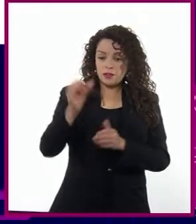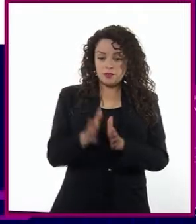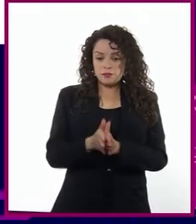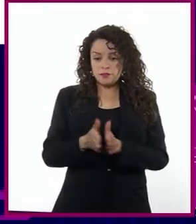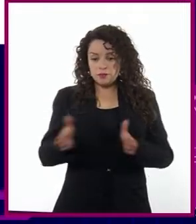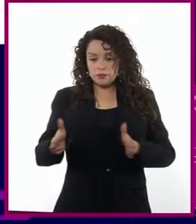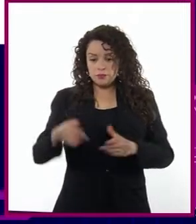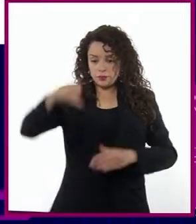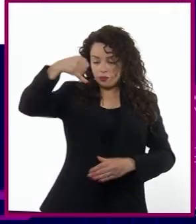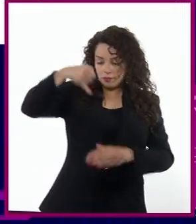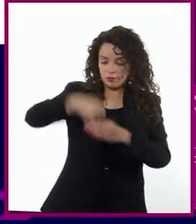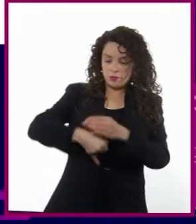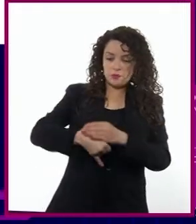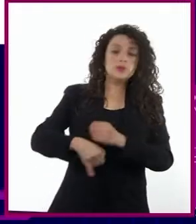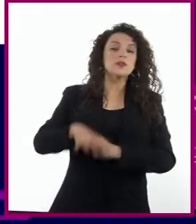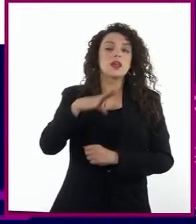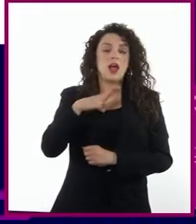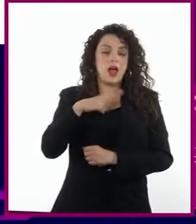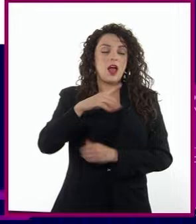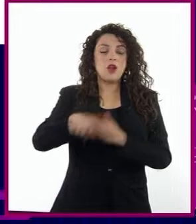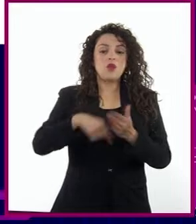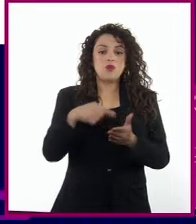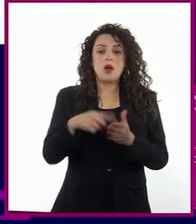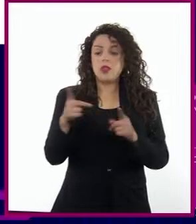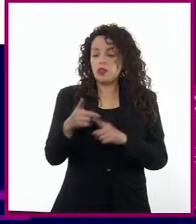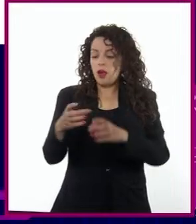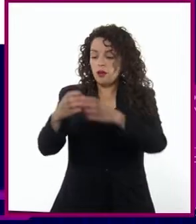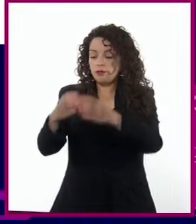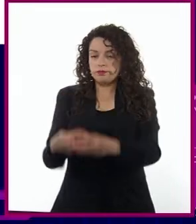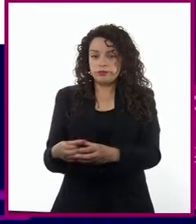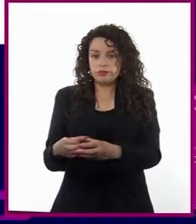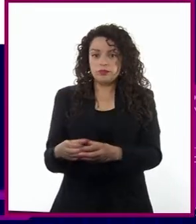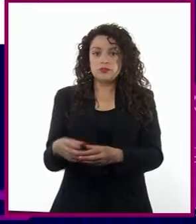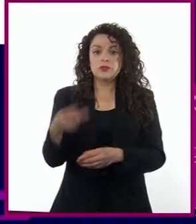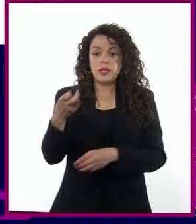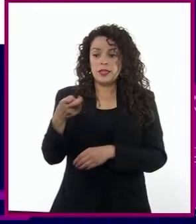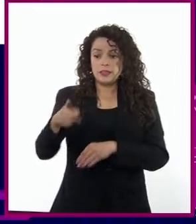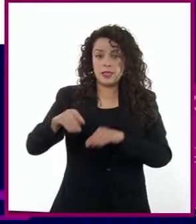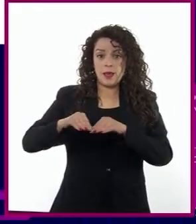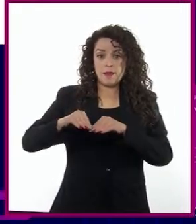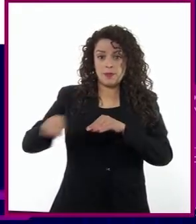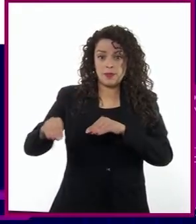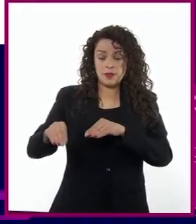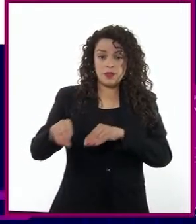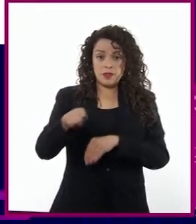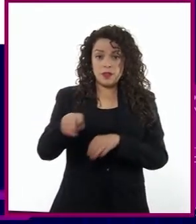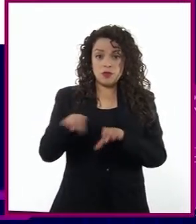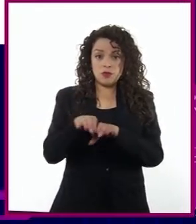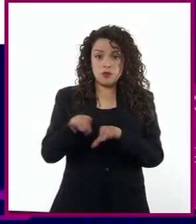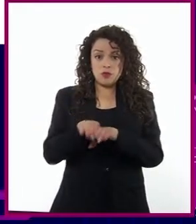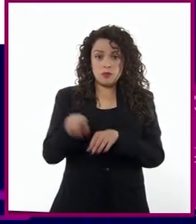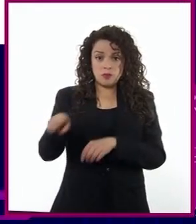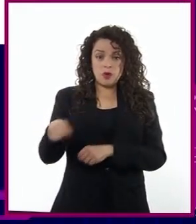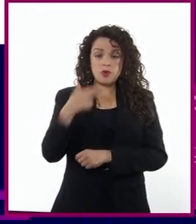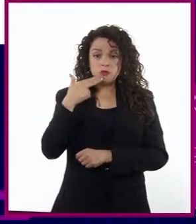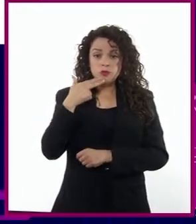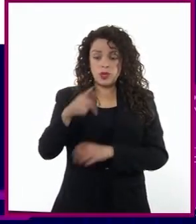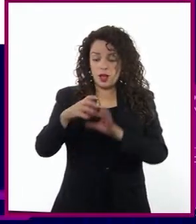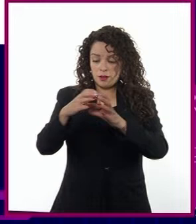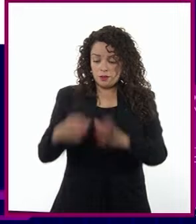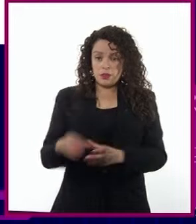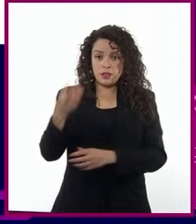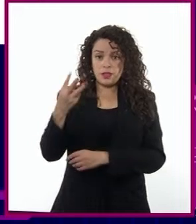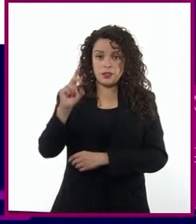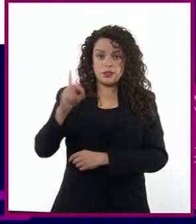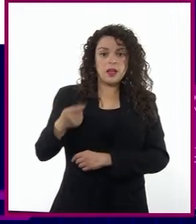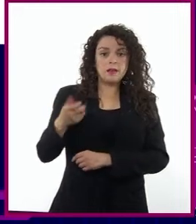una profundidad, ocupan un espacio. La medida del espacio que ocupan dichos cuerpos tridimensionales recibe el nombre